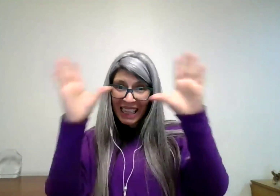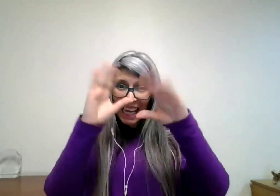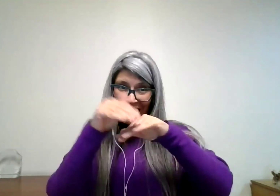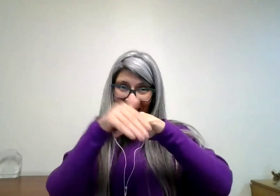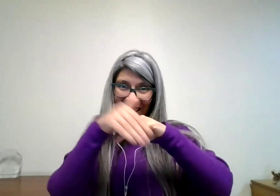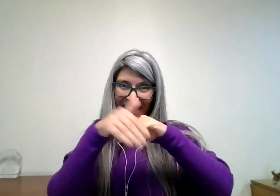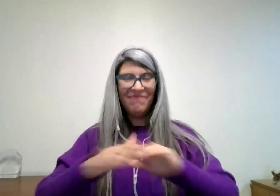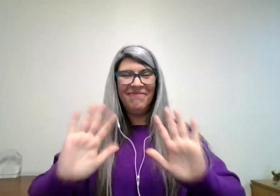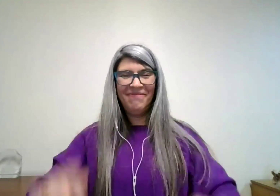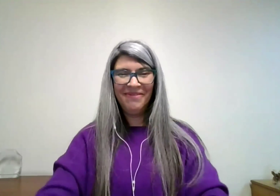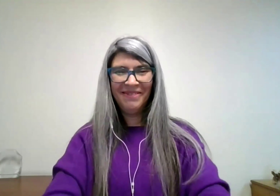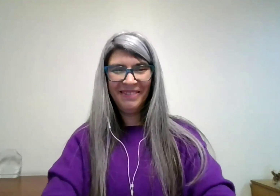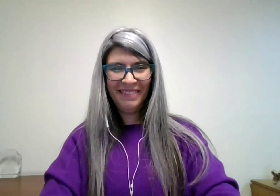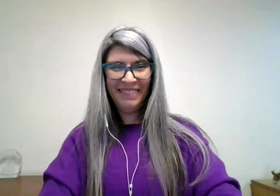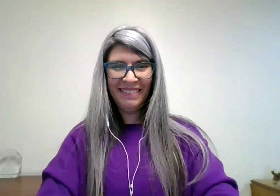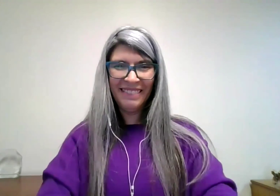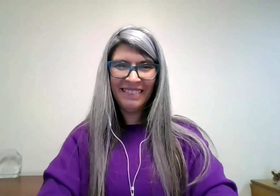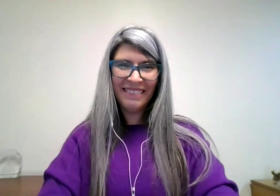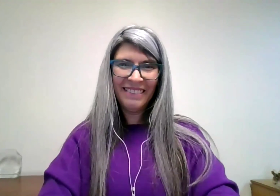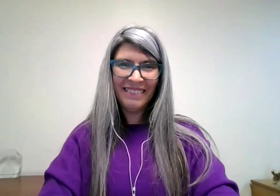Muy buenas tardes.